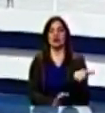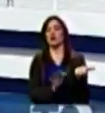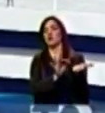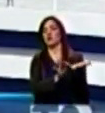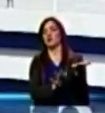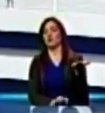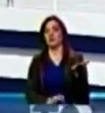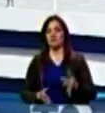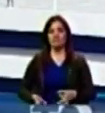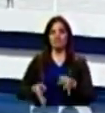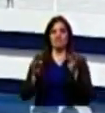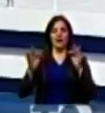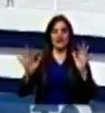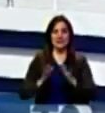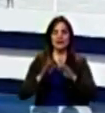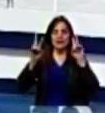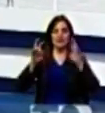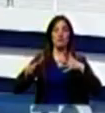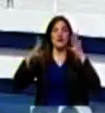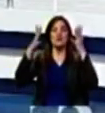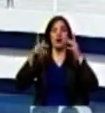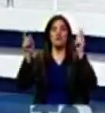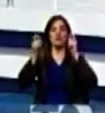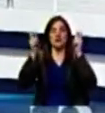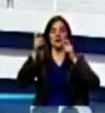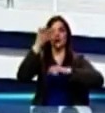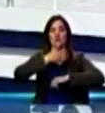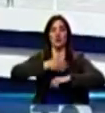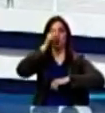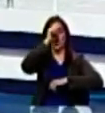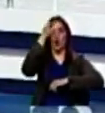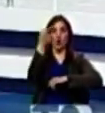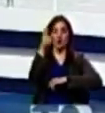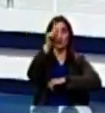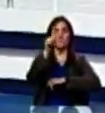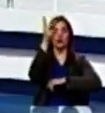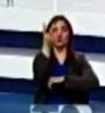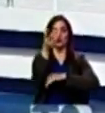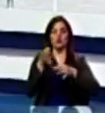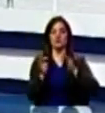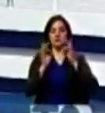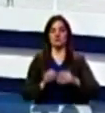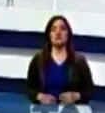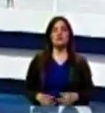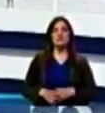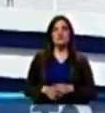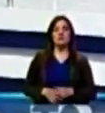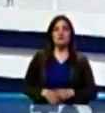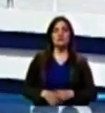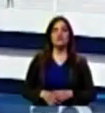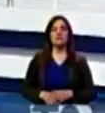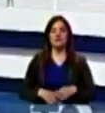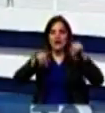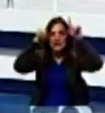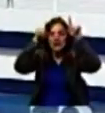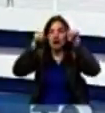del Carnaval de Ambato, que se ha fijado para el domingo 11 y para el lunes 12 de febrero. Ganado de fincas